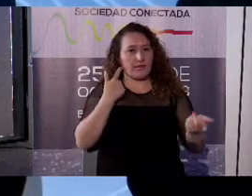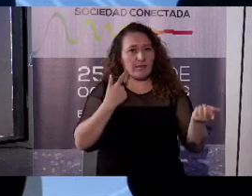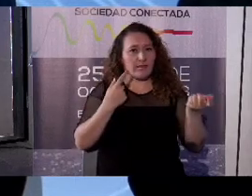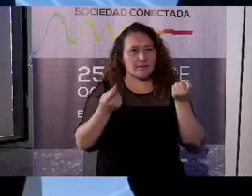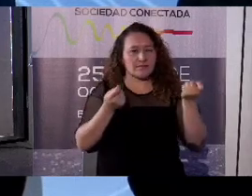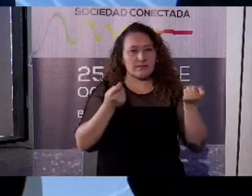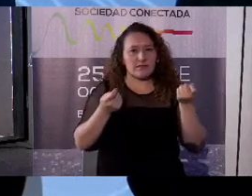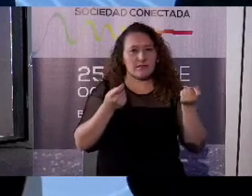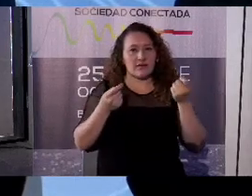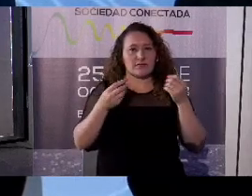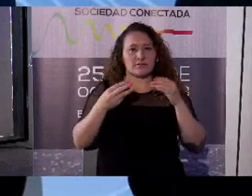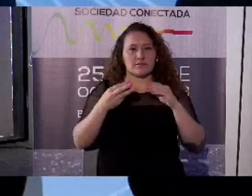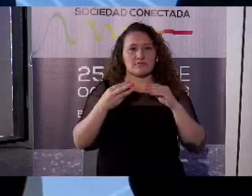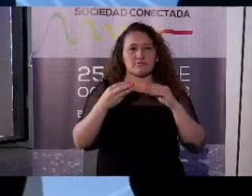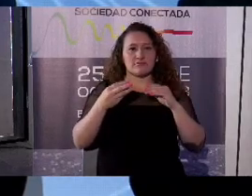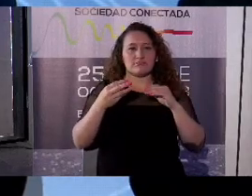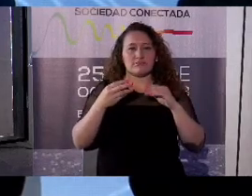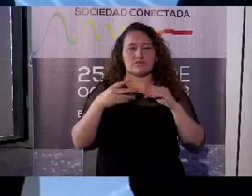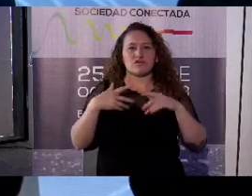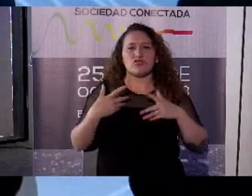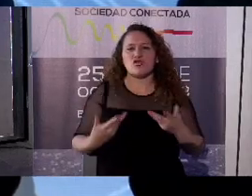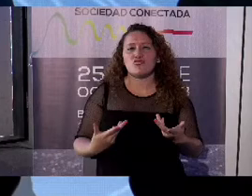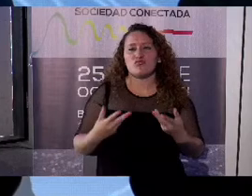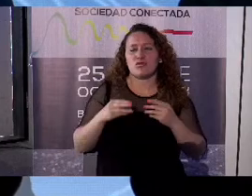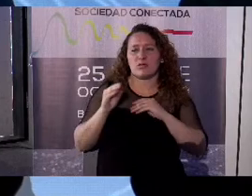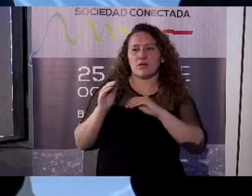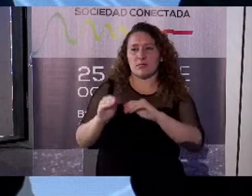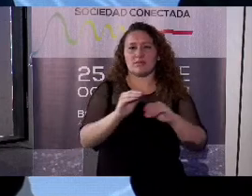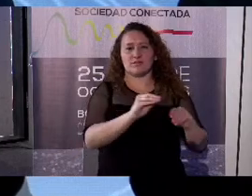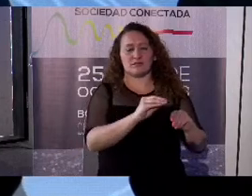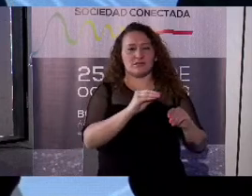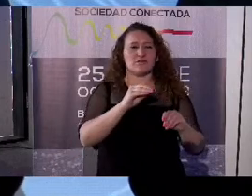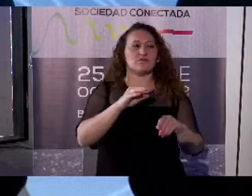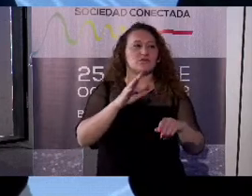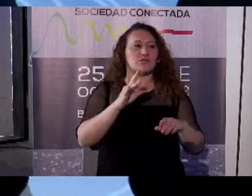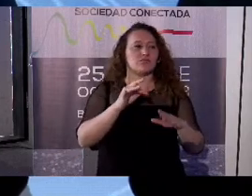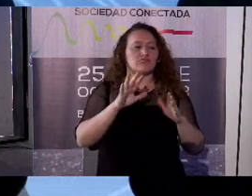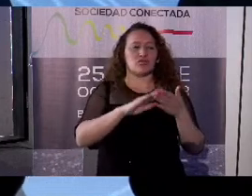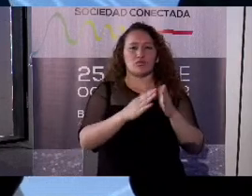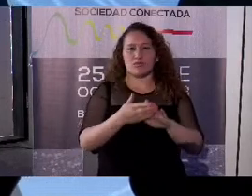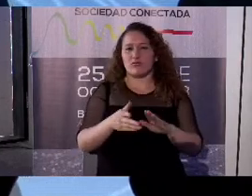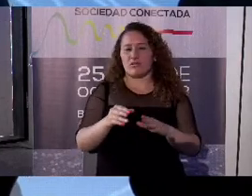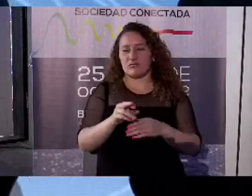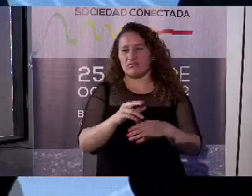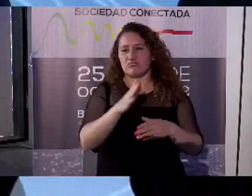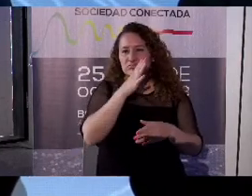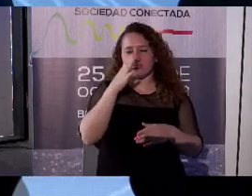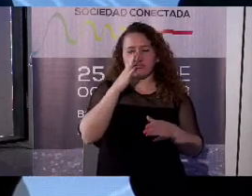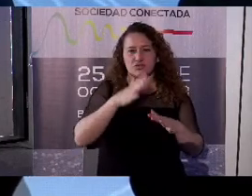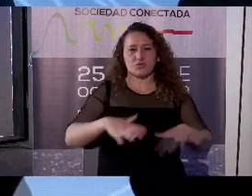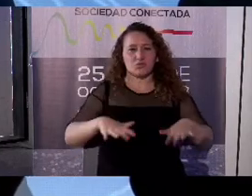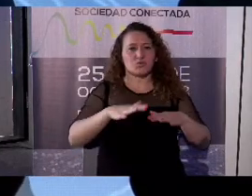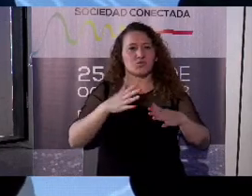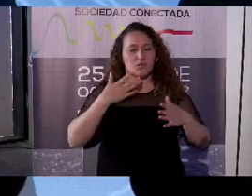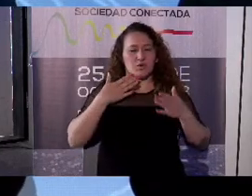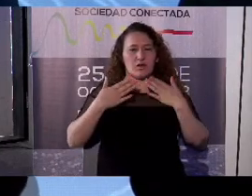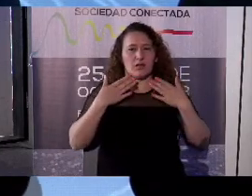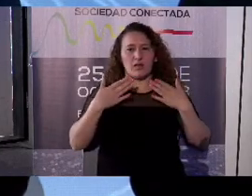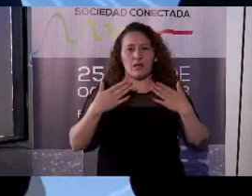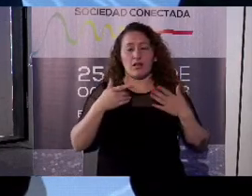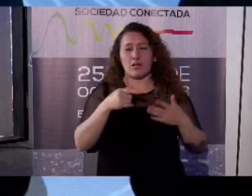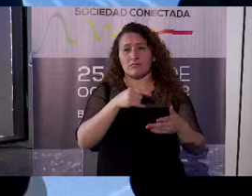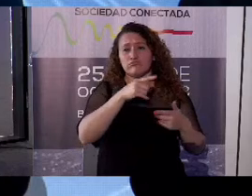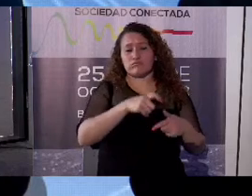capacitación y uso apropiado de las TIC en comunidades rurales verad te las dejo para que la discutamos más adelante y pues yo también